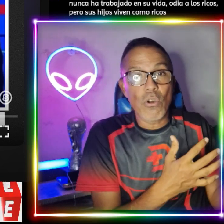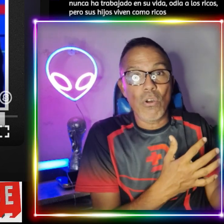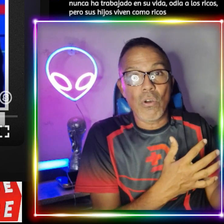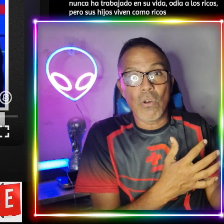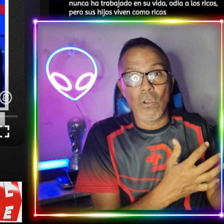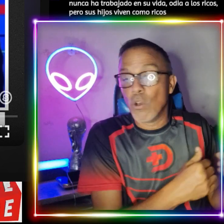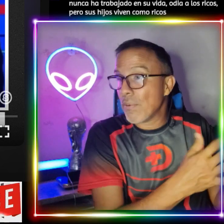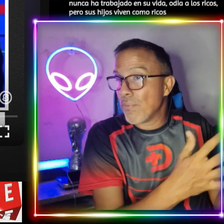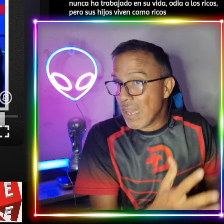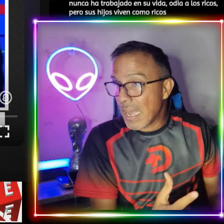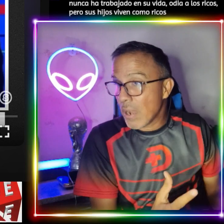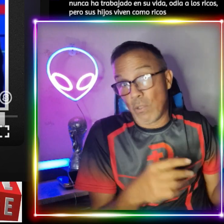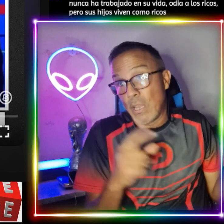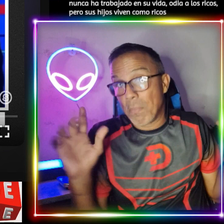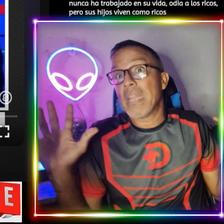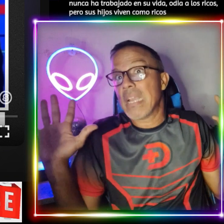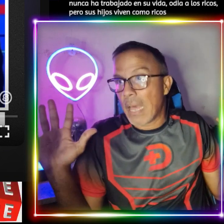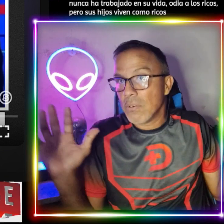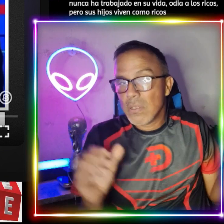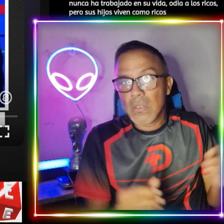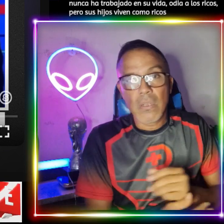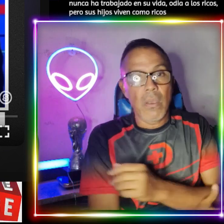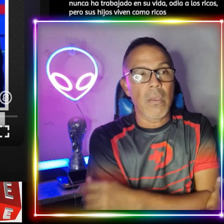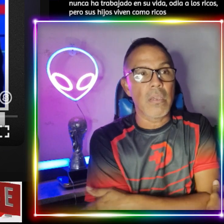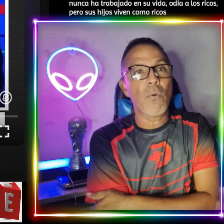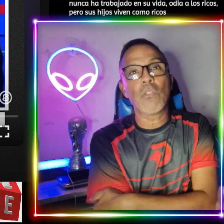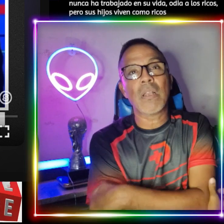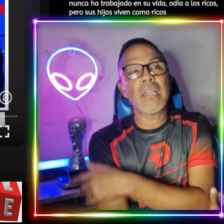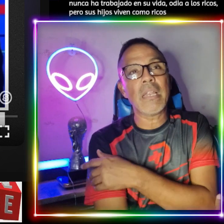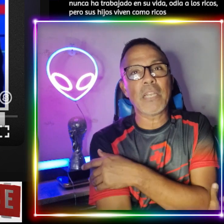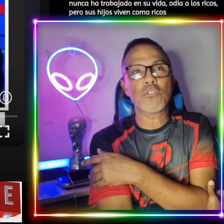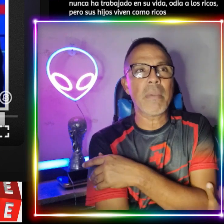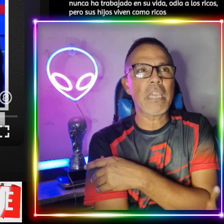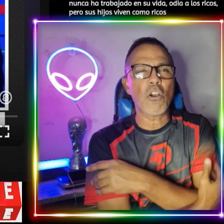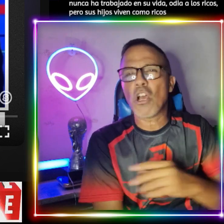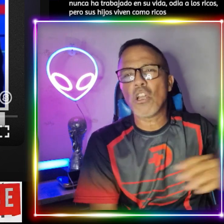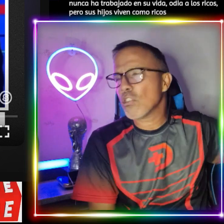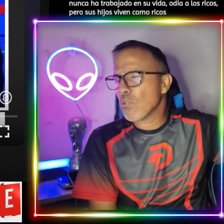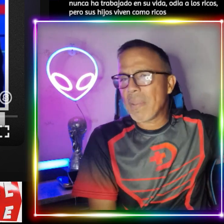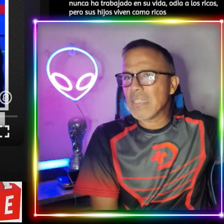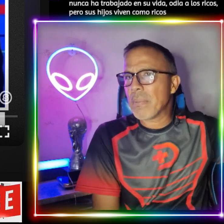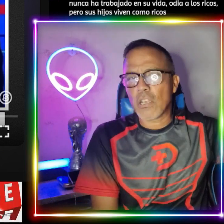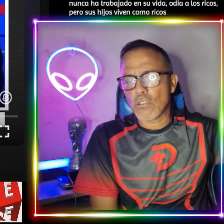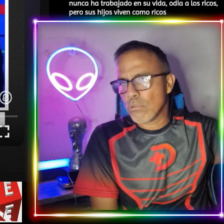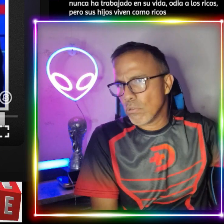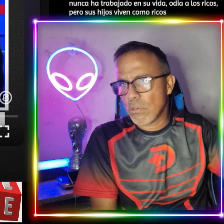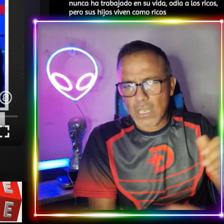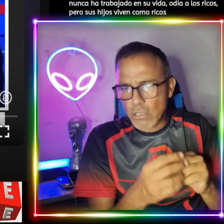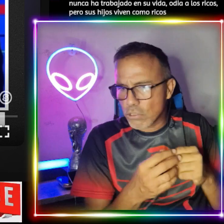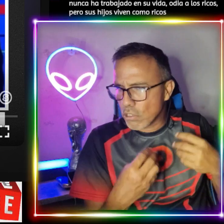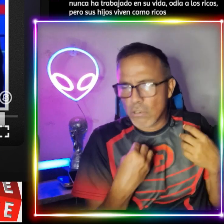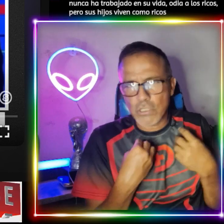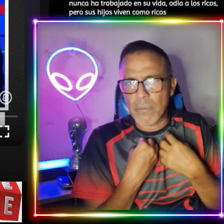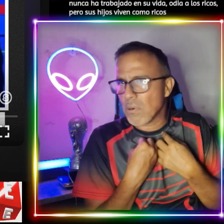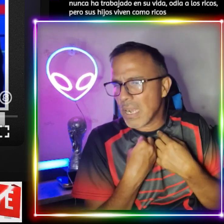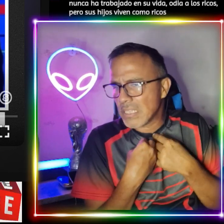todo lo de fuera, cuando le conviene, claro. Y cuando alguien quiere opinar sobre México, no, tú no opines de México. Tú aquí,